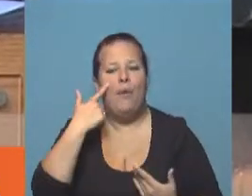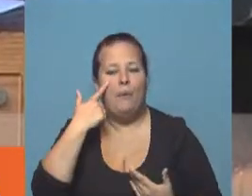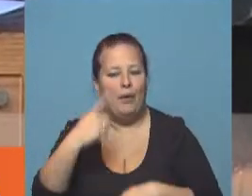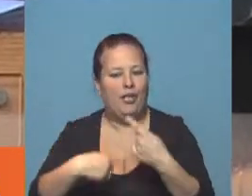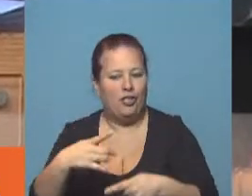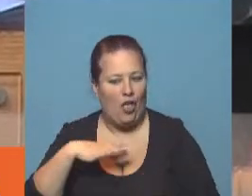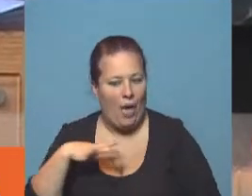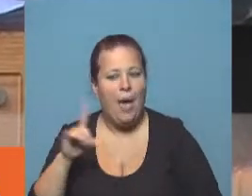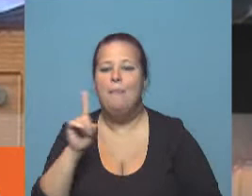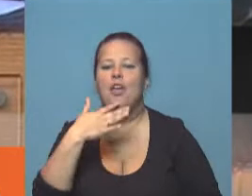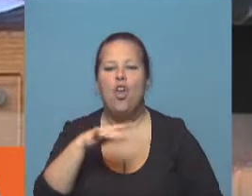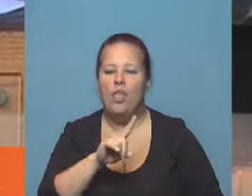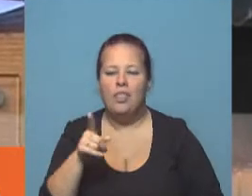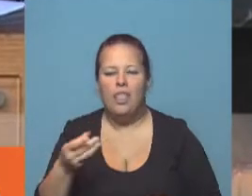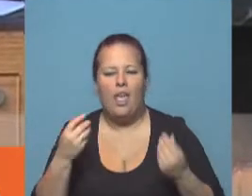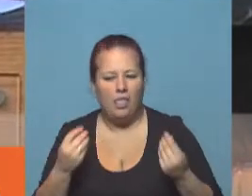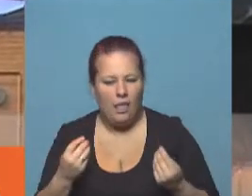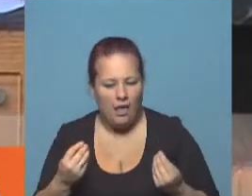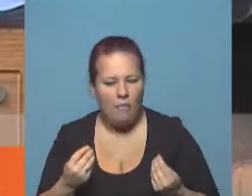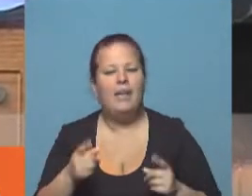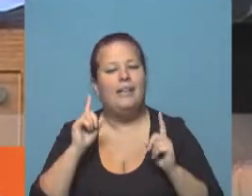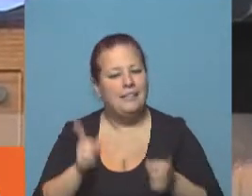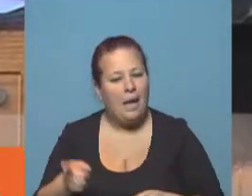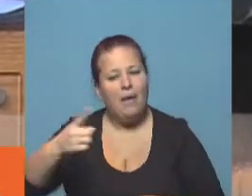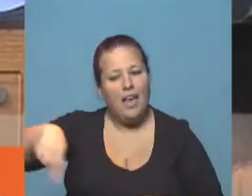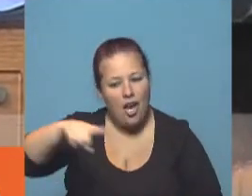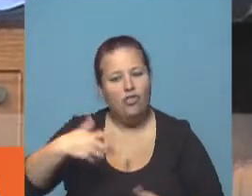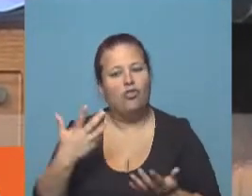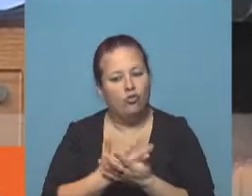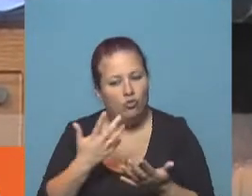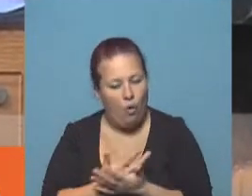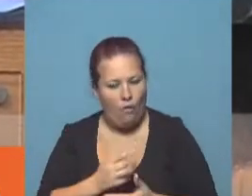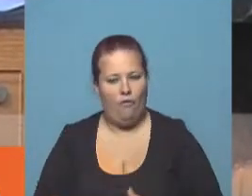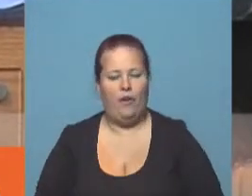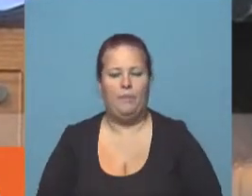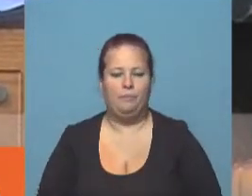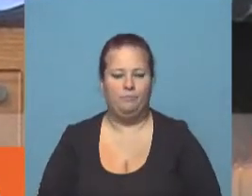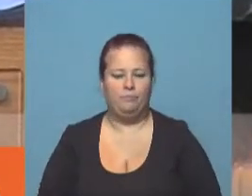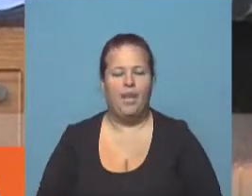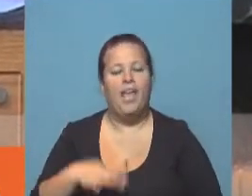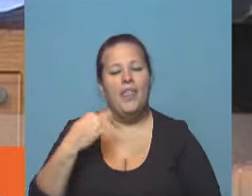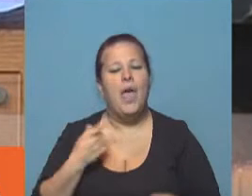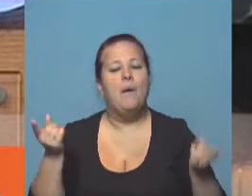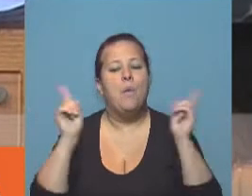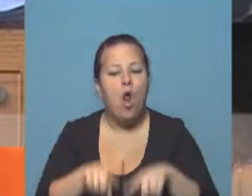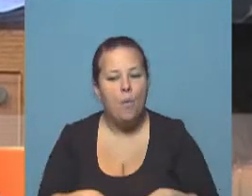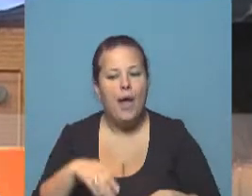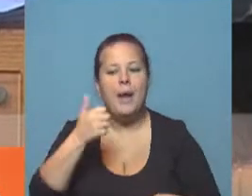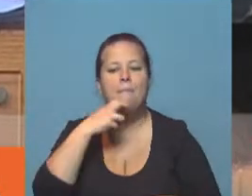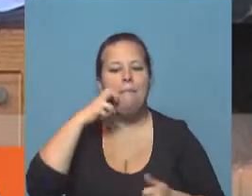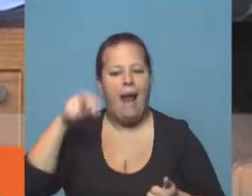viviendo, pero sin comprender demasiado que también ellos fueron víctimas. Debemos recuperar la voz de